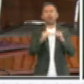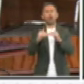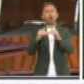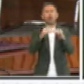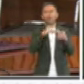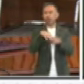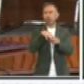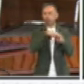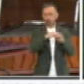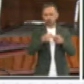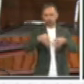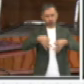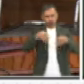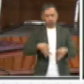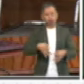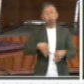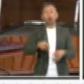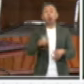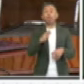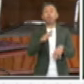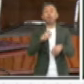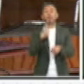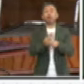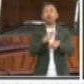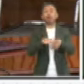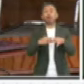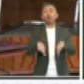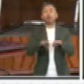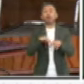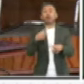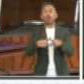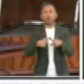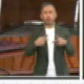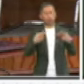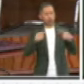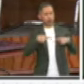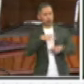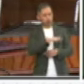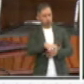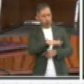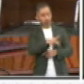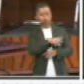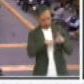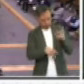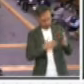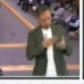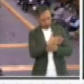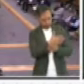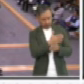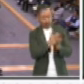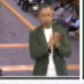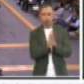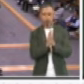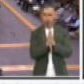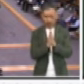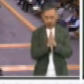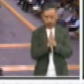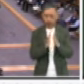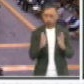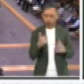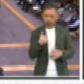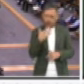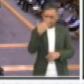electoral y educación cívica que es una de las direcciones que se encarga en el instituto se queda como encargado del despacho